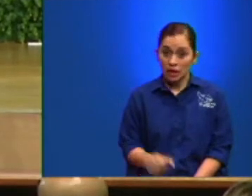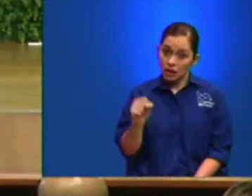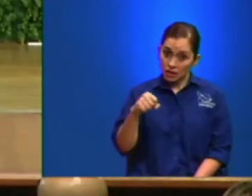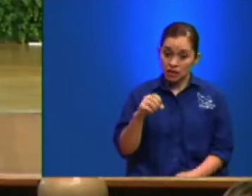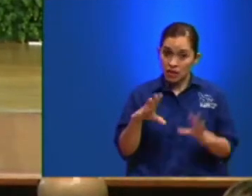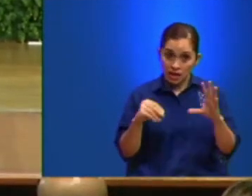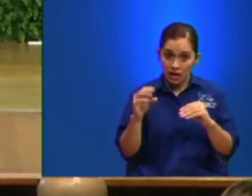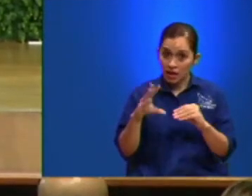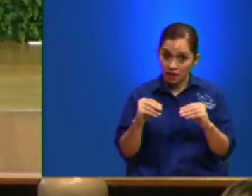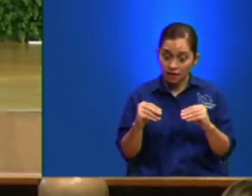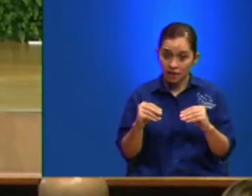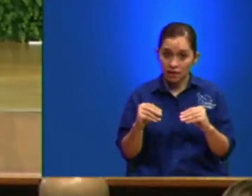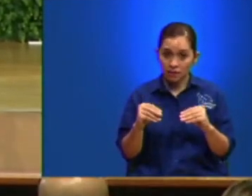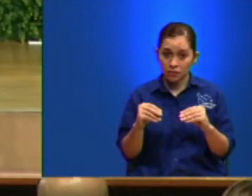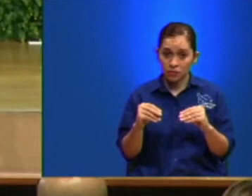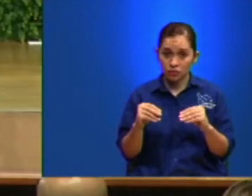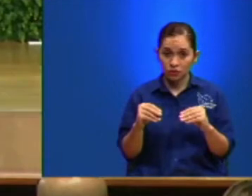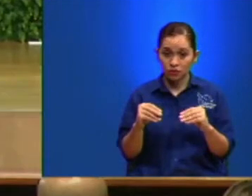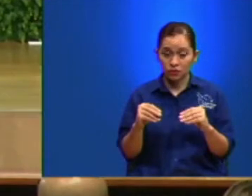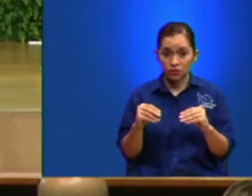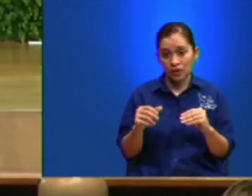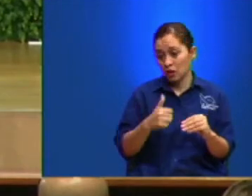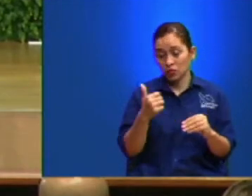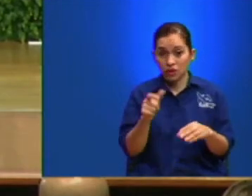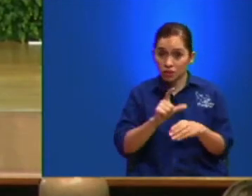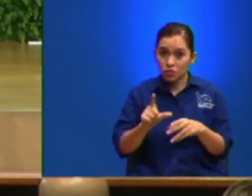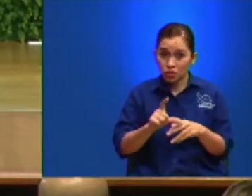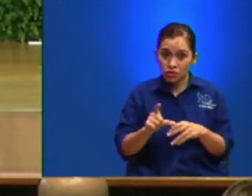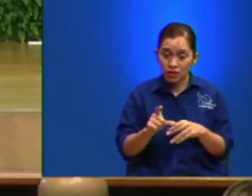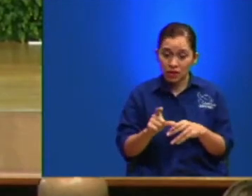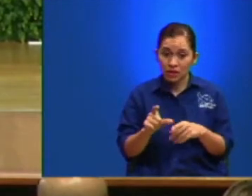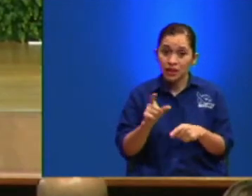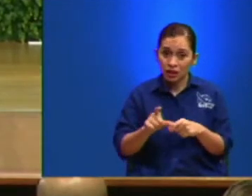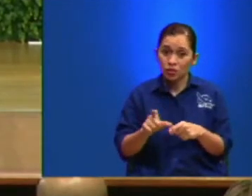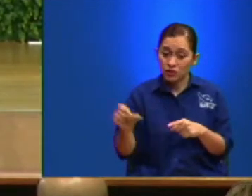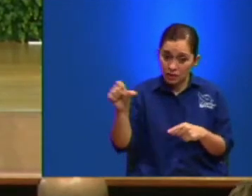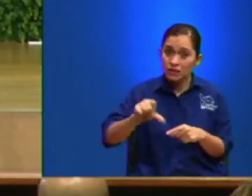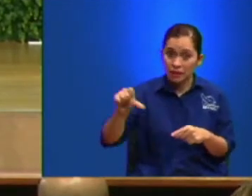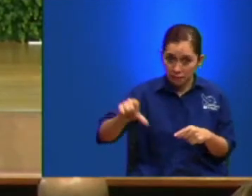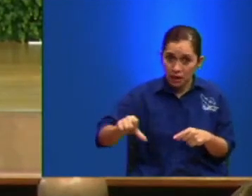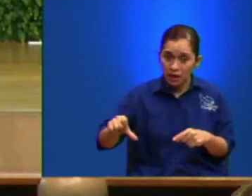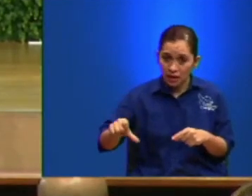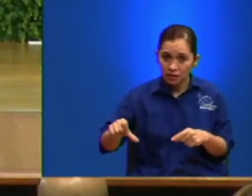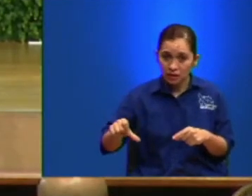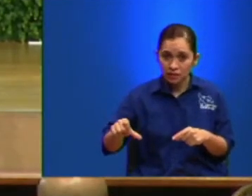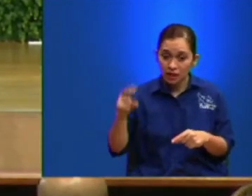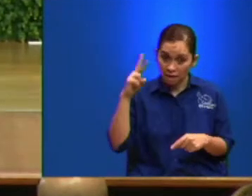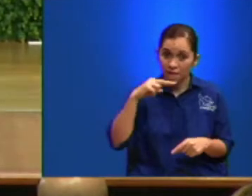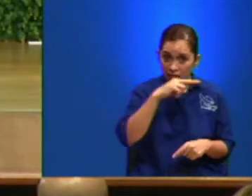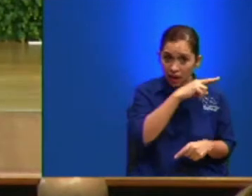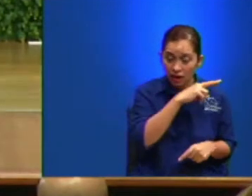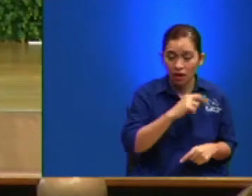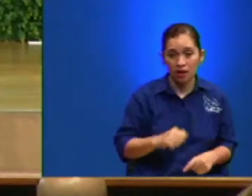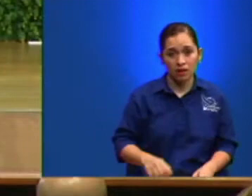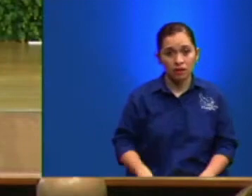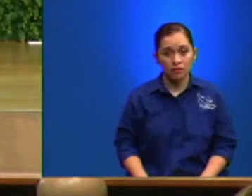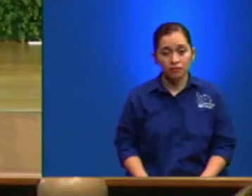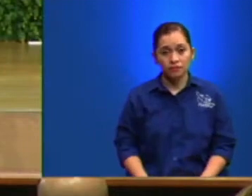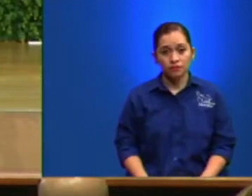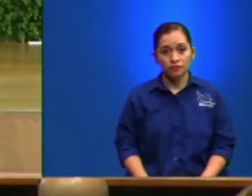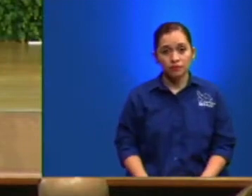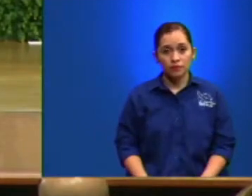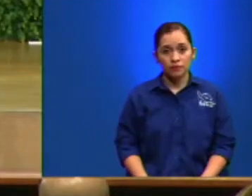ahora ya sabe usted que por primera vez en la historia de eeuu van a tener un buen periodo de tiempo una